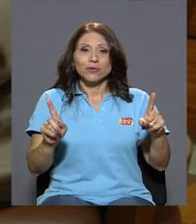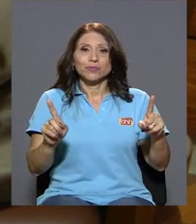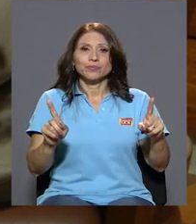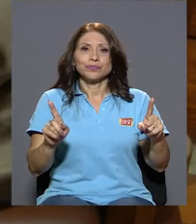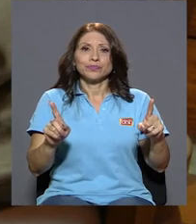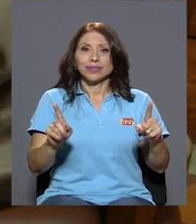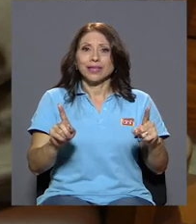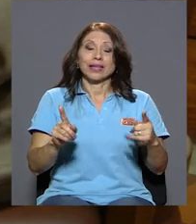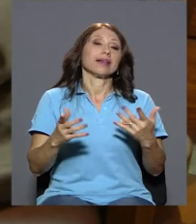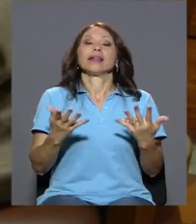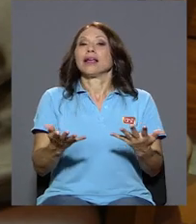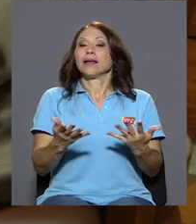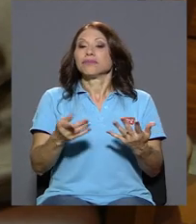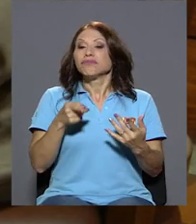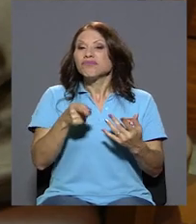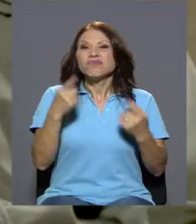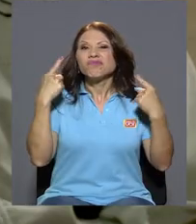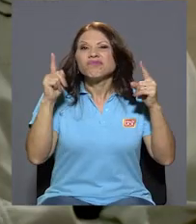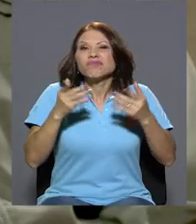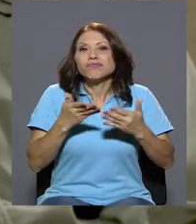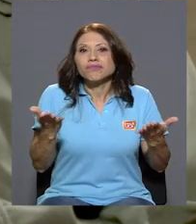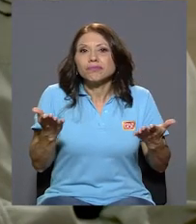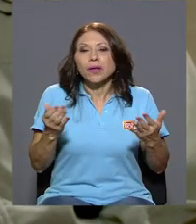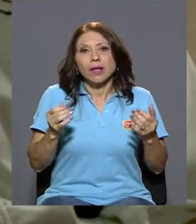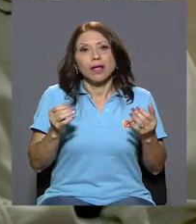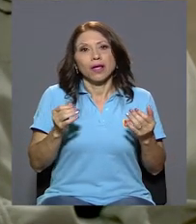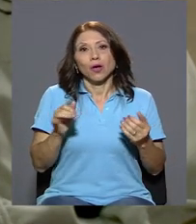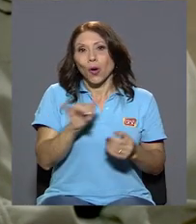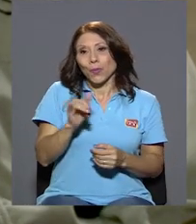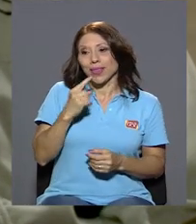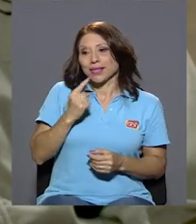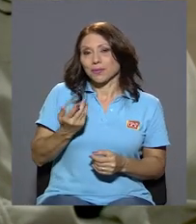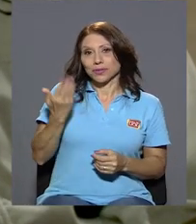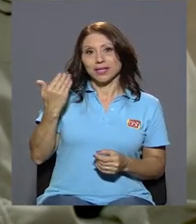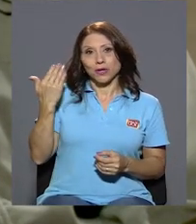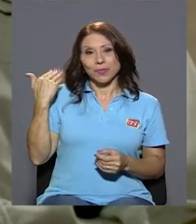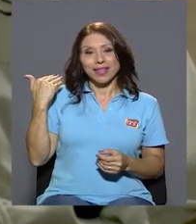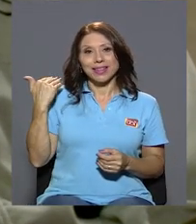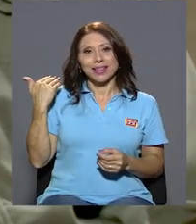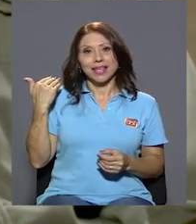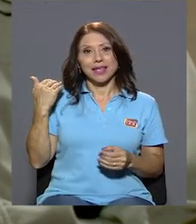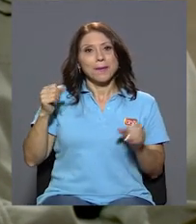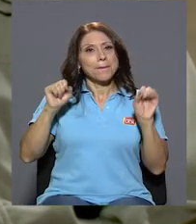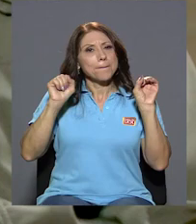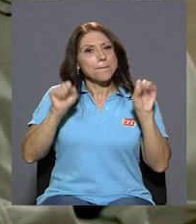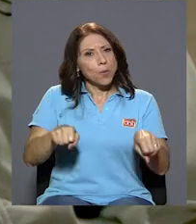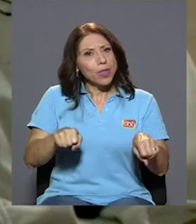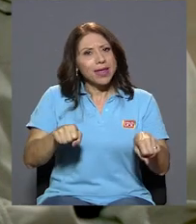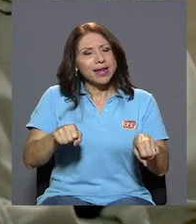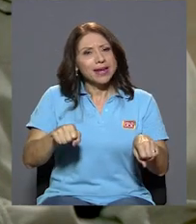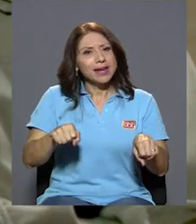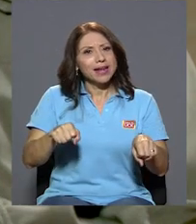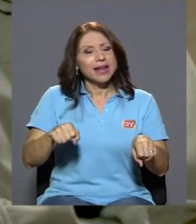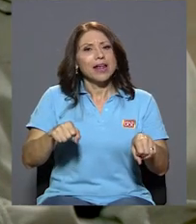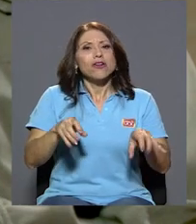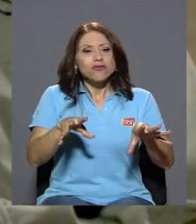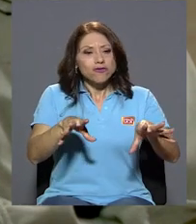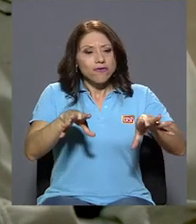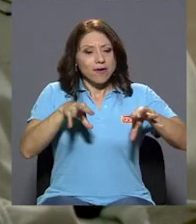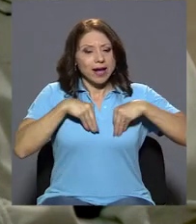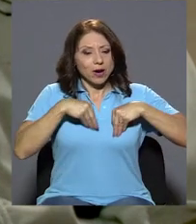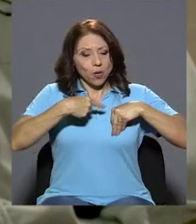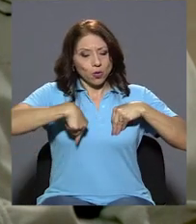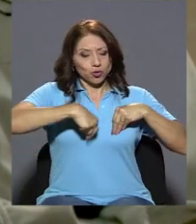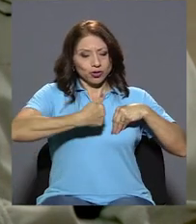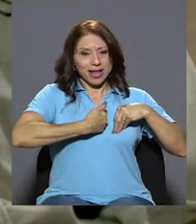de lo que se trata en última instancia es de poder como decíamos anteriormente reconocerlos y